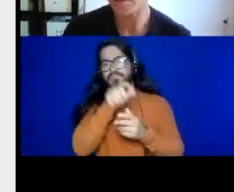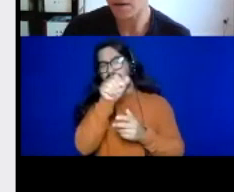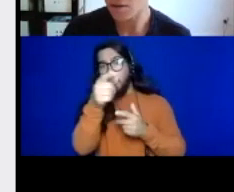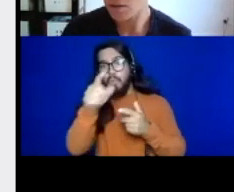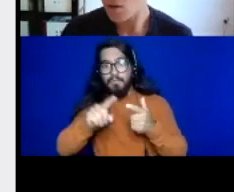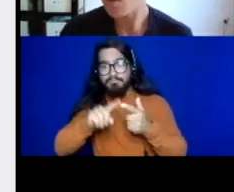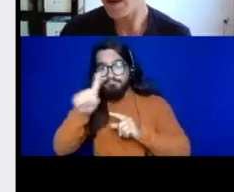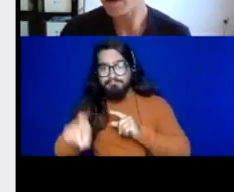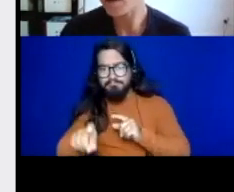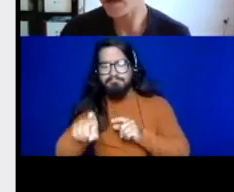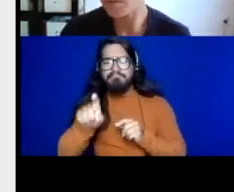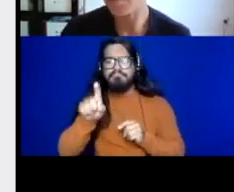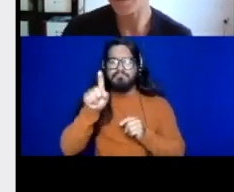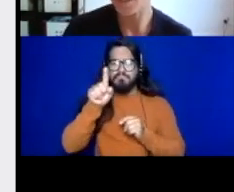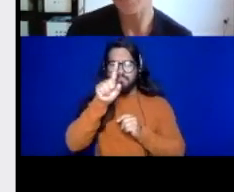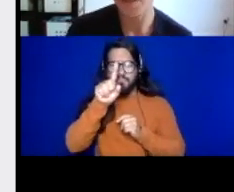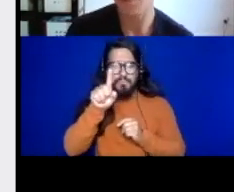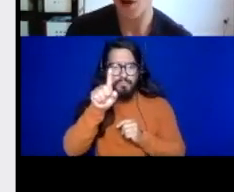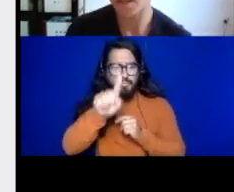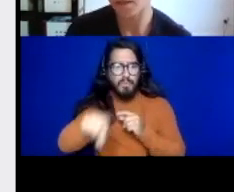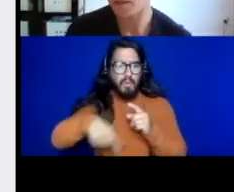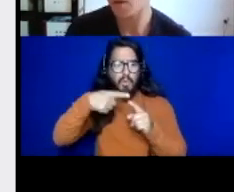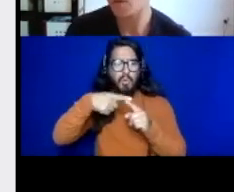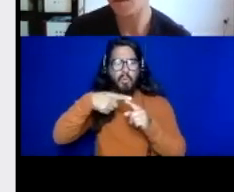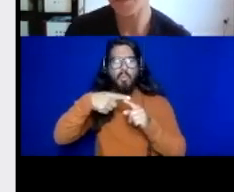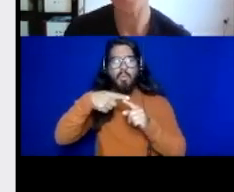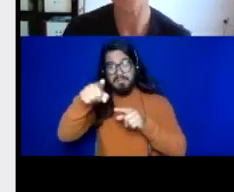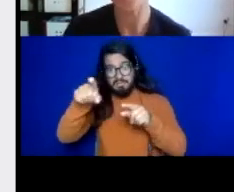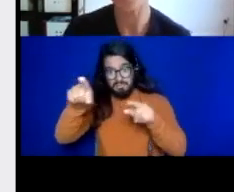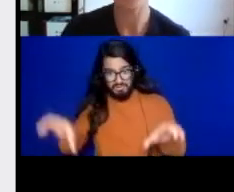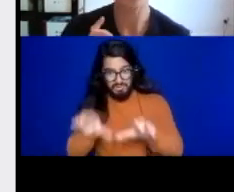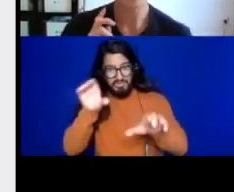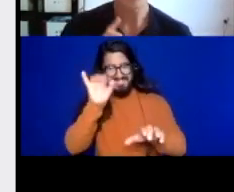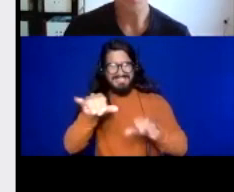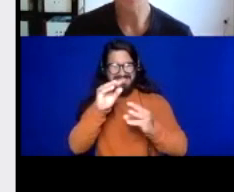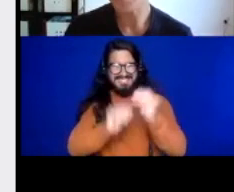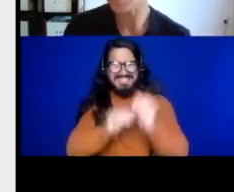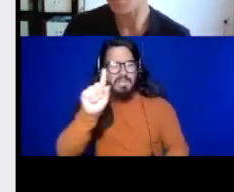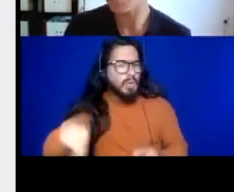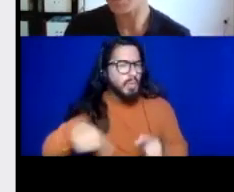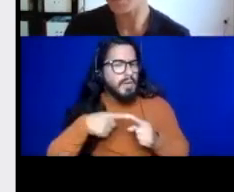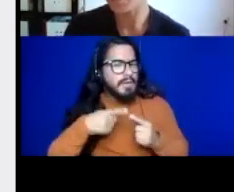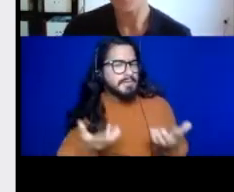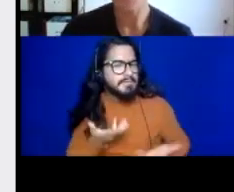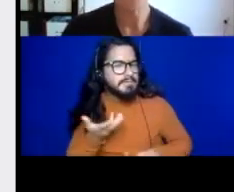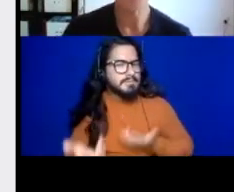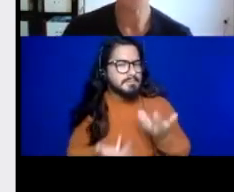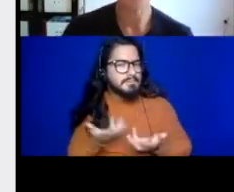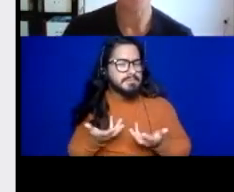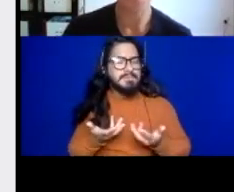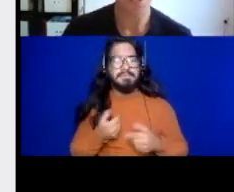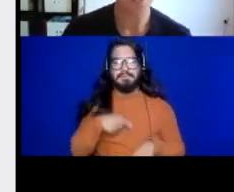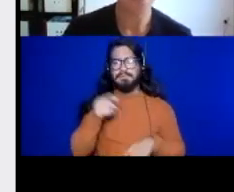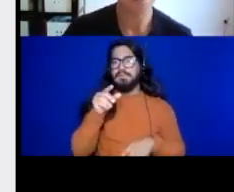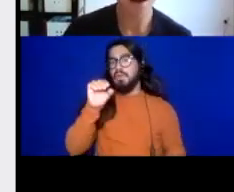otra pregunta es ¿cuándo van a hacer tiempo para estas prácticas? Y que algunas sugerencias son